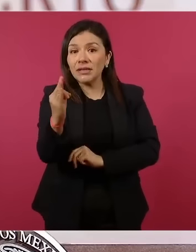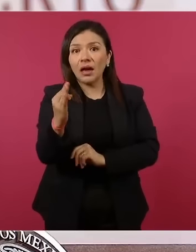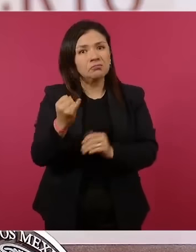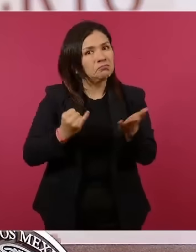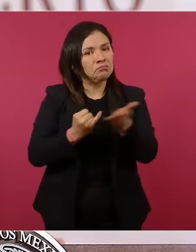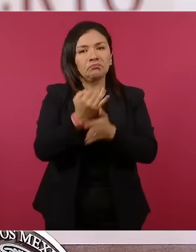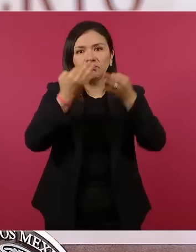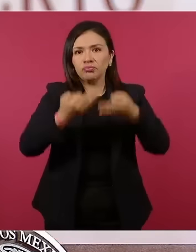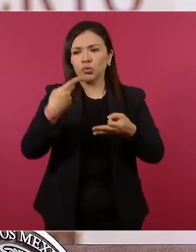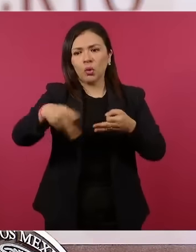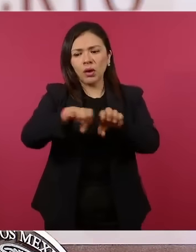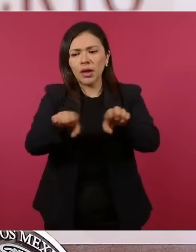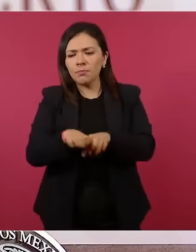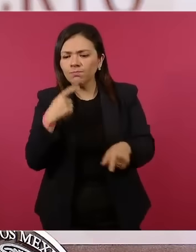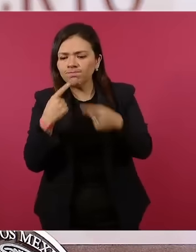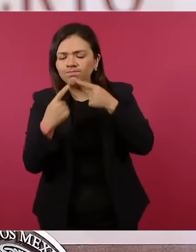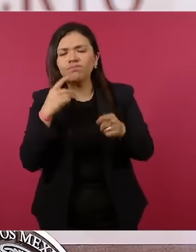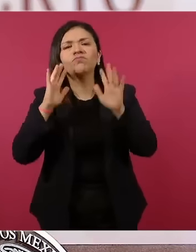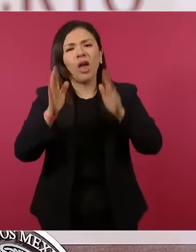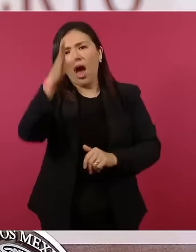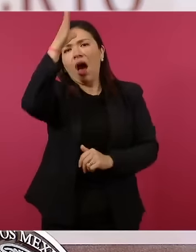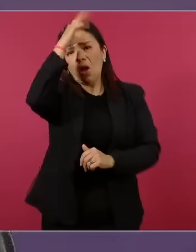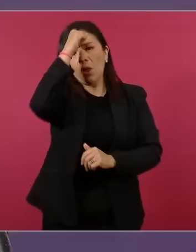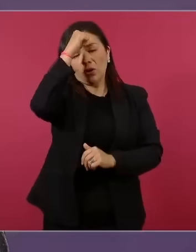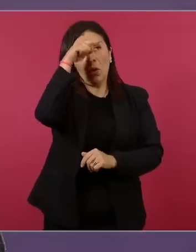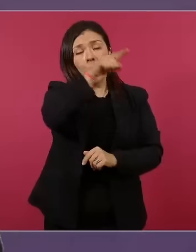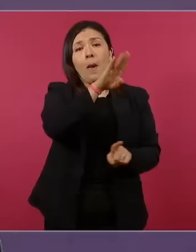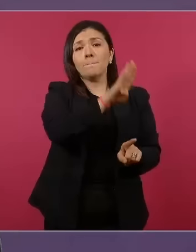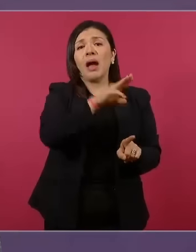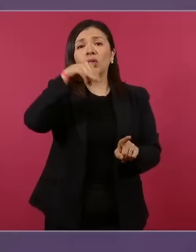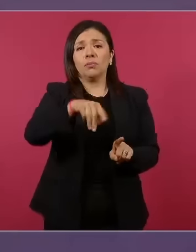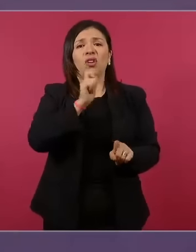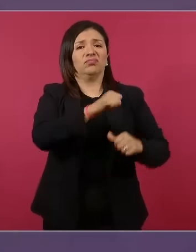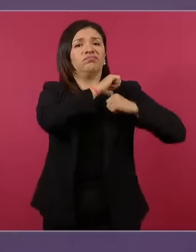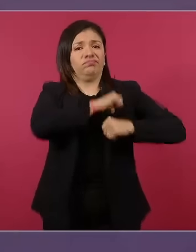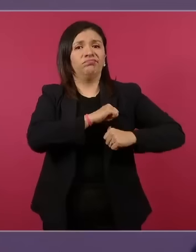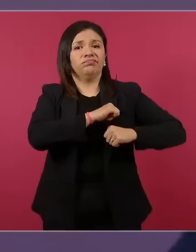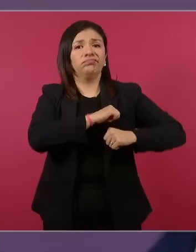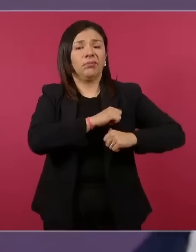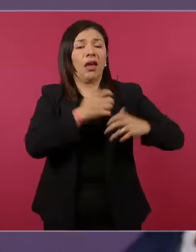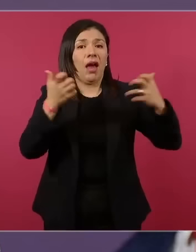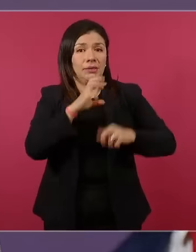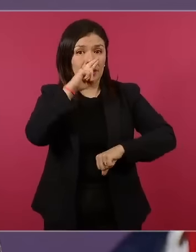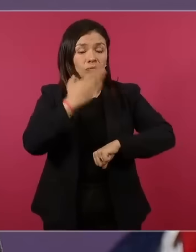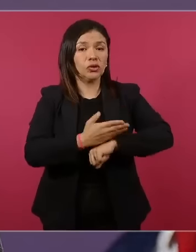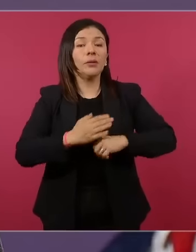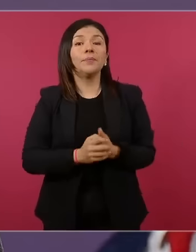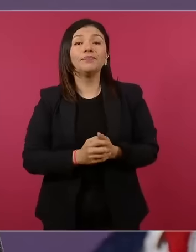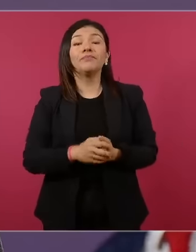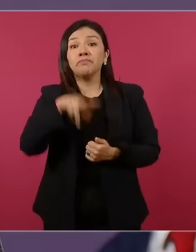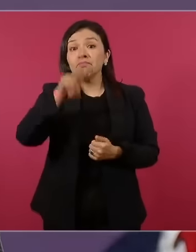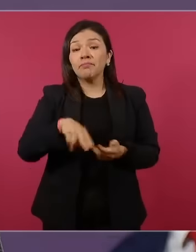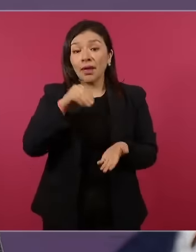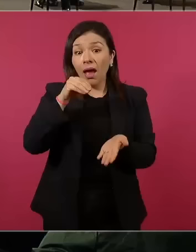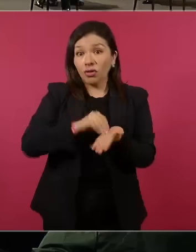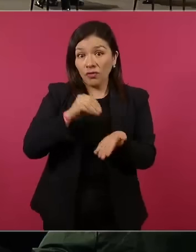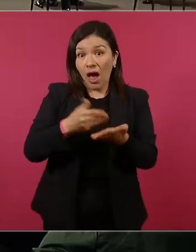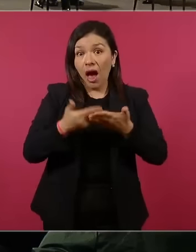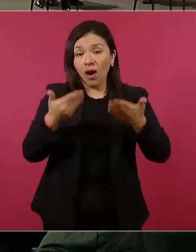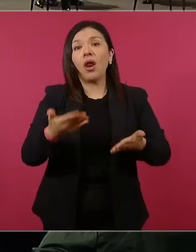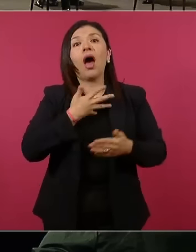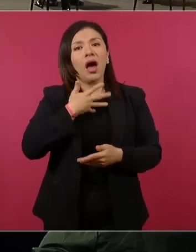en su comité técnico como fiduciario el Banco de México. Les diría también que actualmente hemos